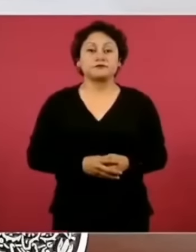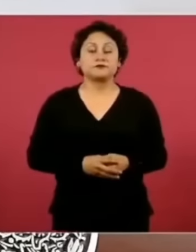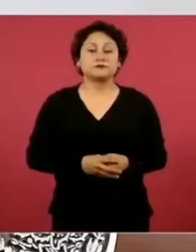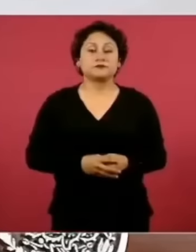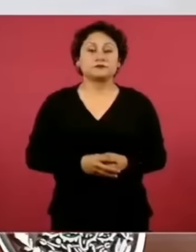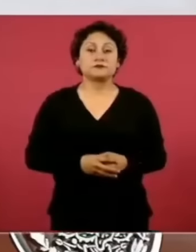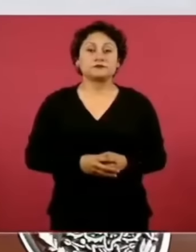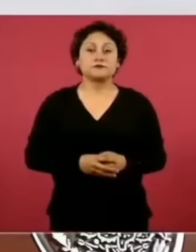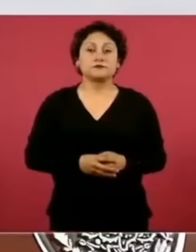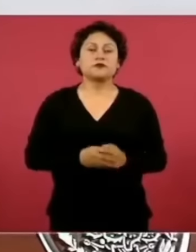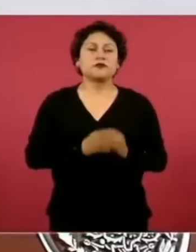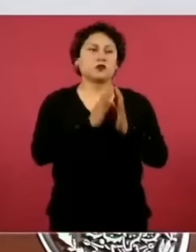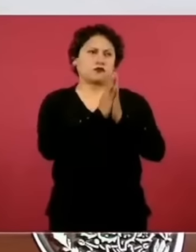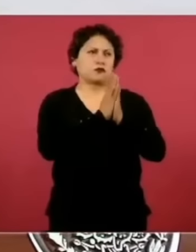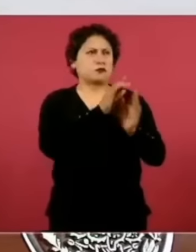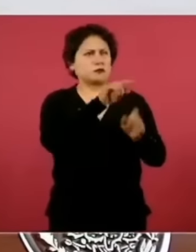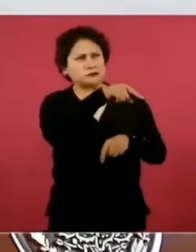revisaban con sus contadores